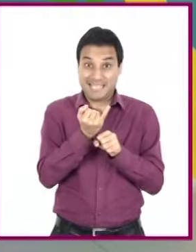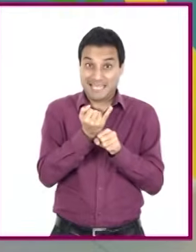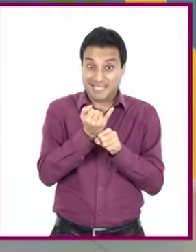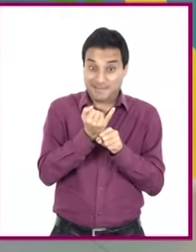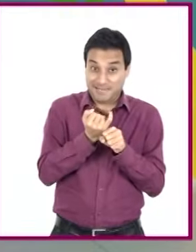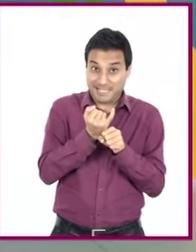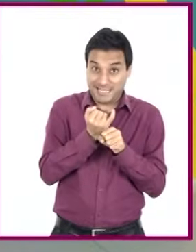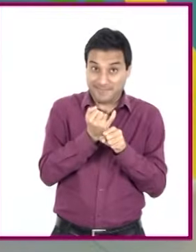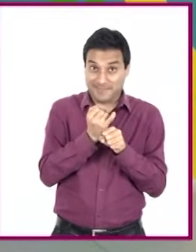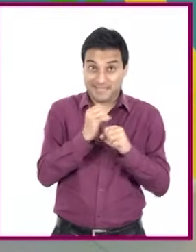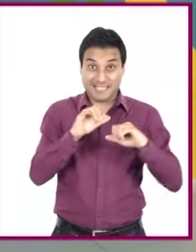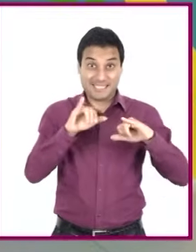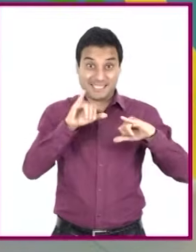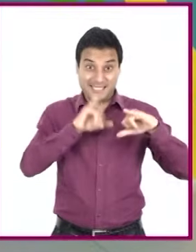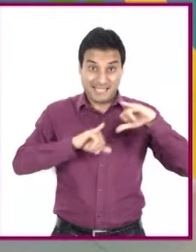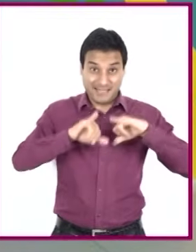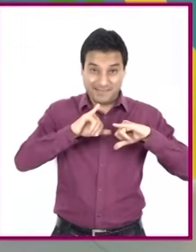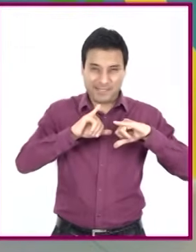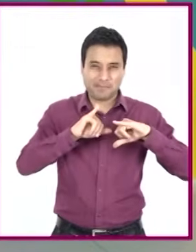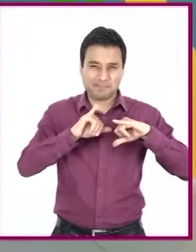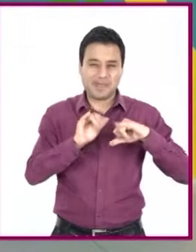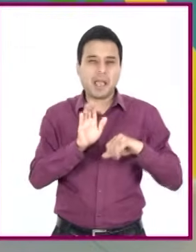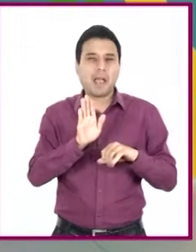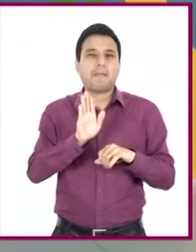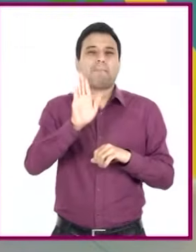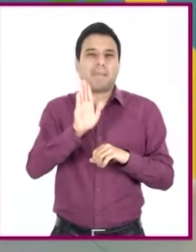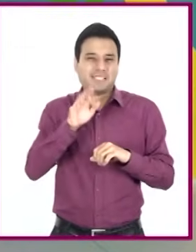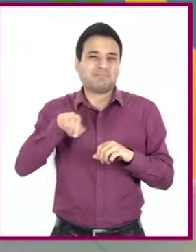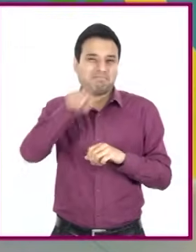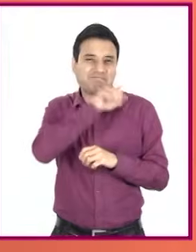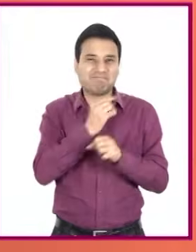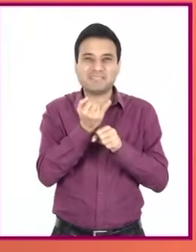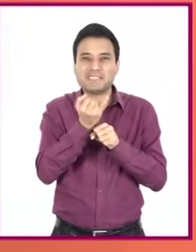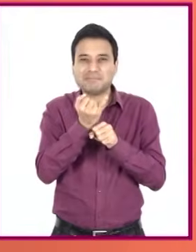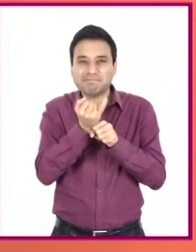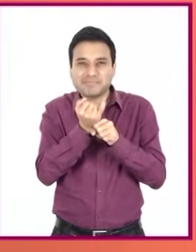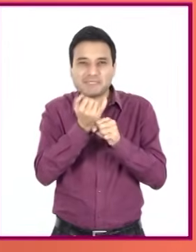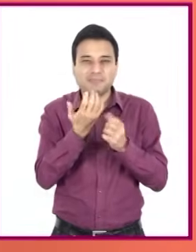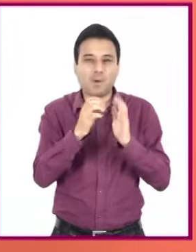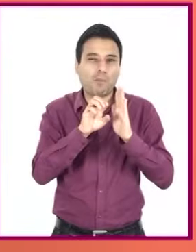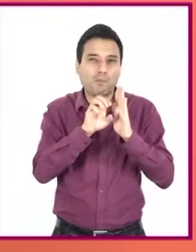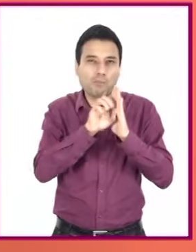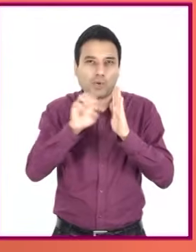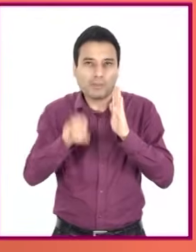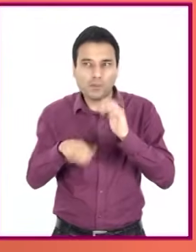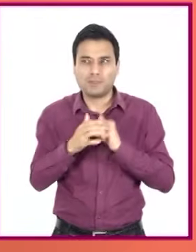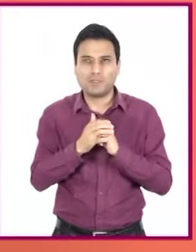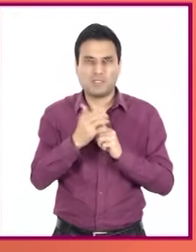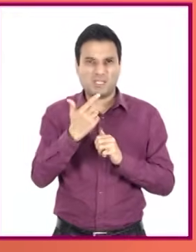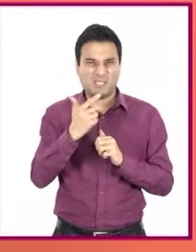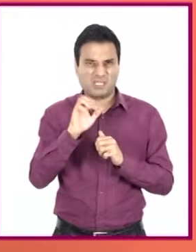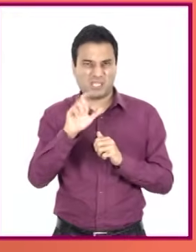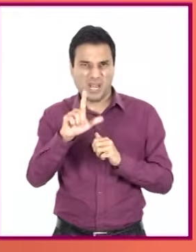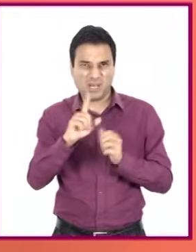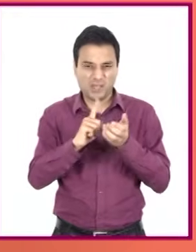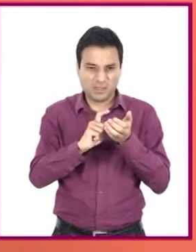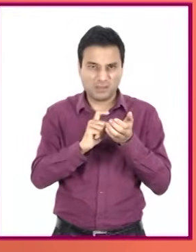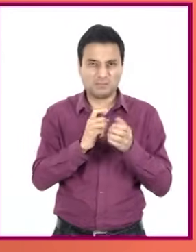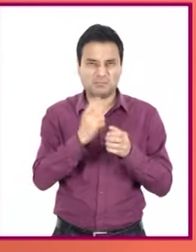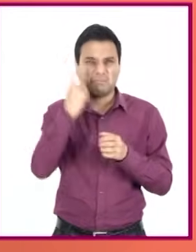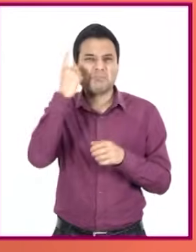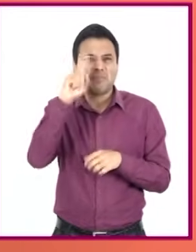escala, cada vez que nosotros queremos resolver dudas cotidianas como ¿qué tan efectivo es el gel antibacterial? ¿O